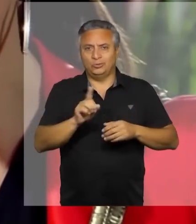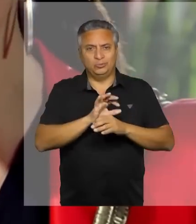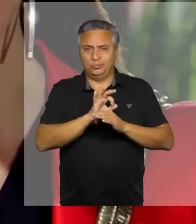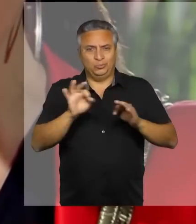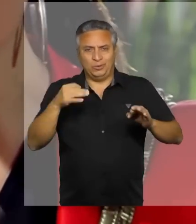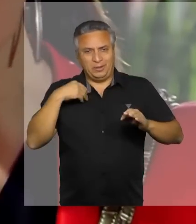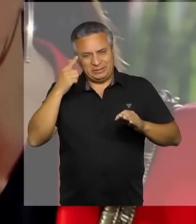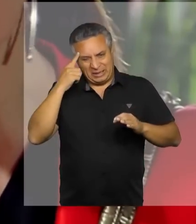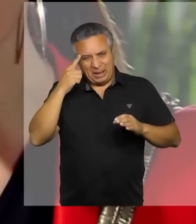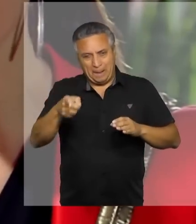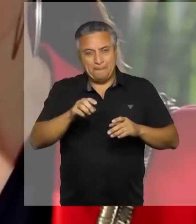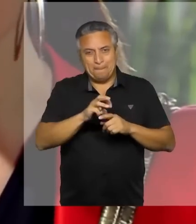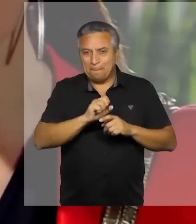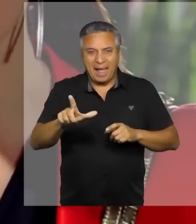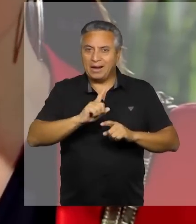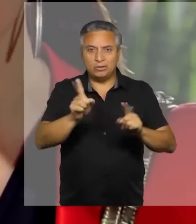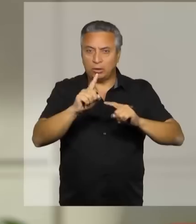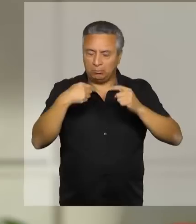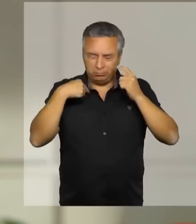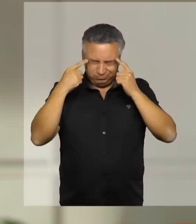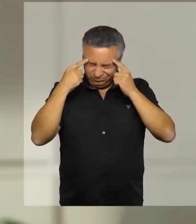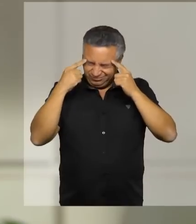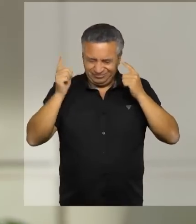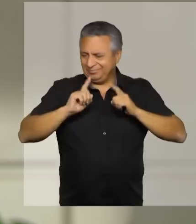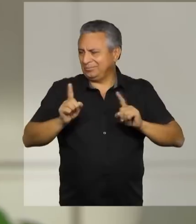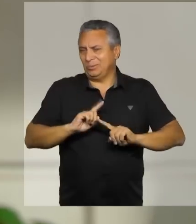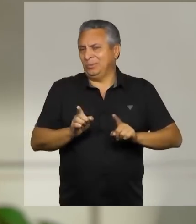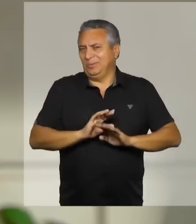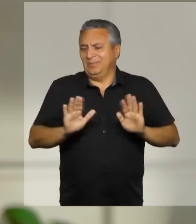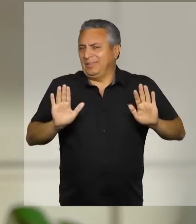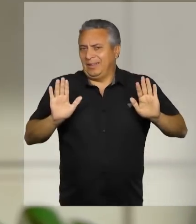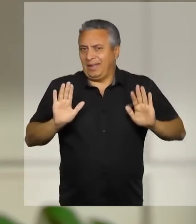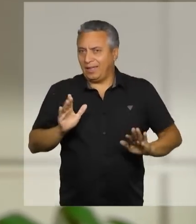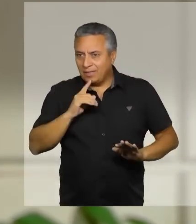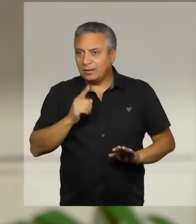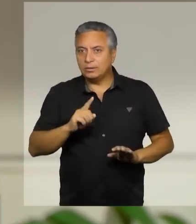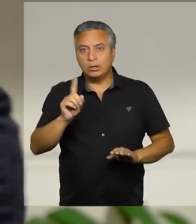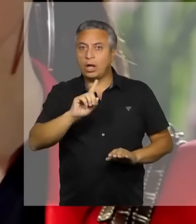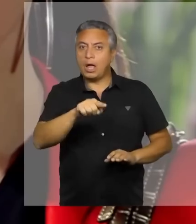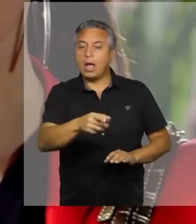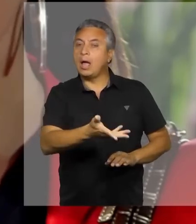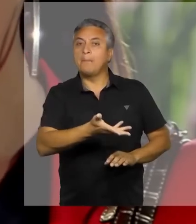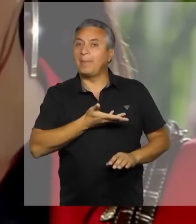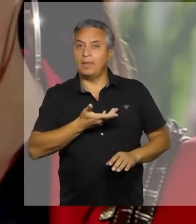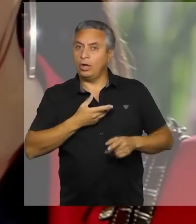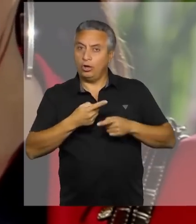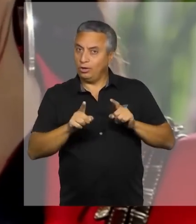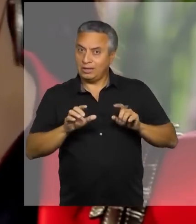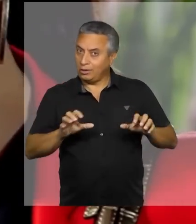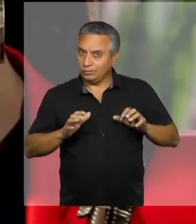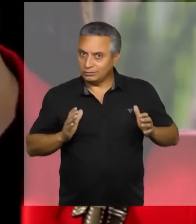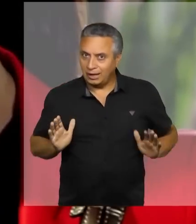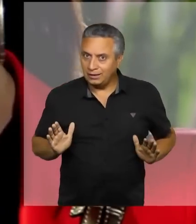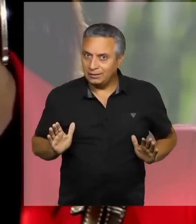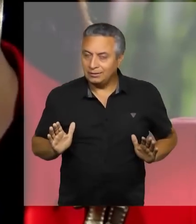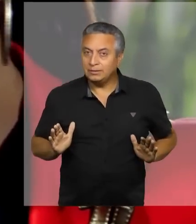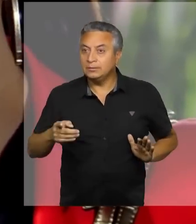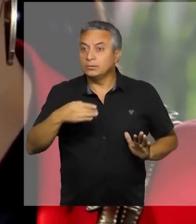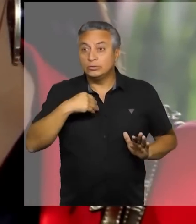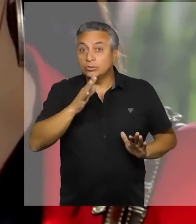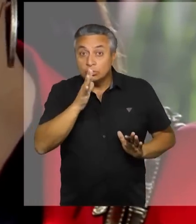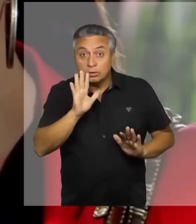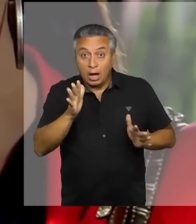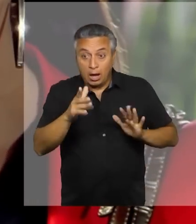ocurriría tratarla mal. No se me pasa por la cabeza. No fue lo que me dijo. Chuta, entonces no sé, tal vez